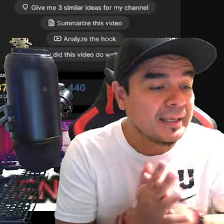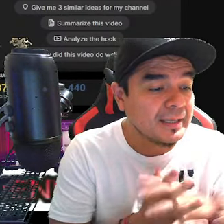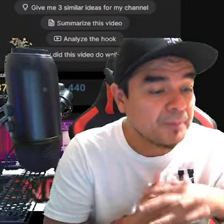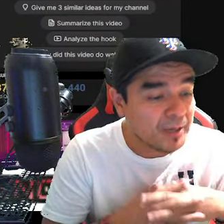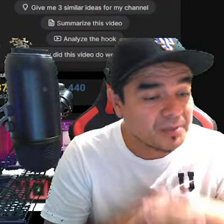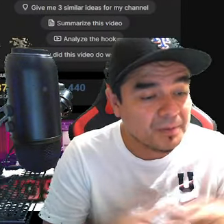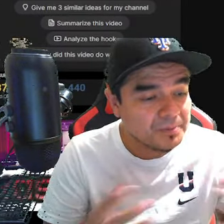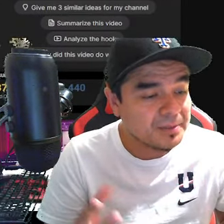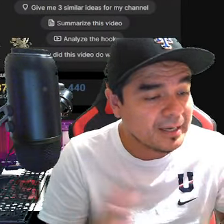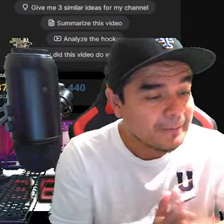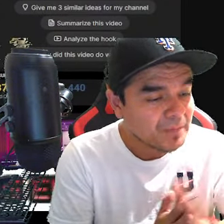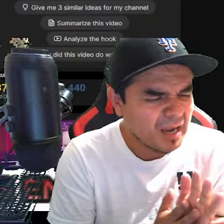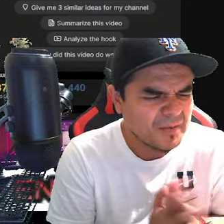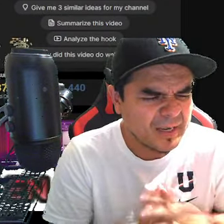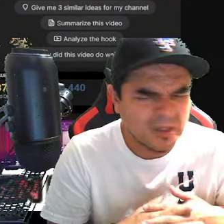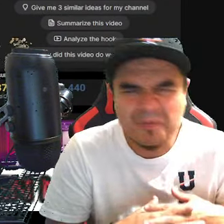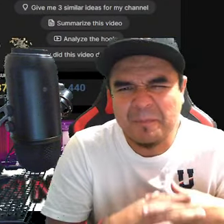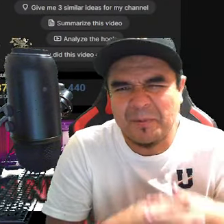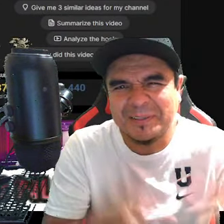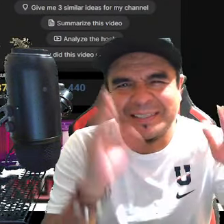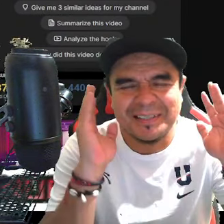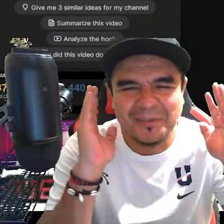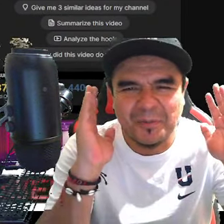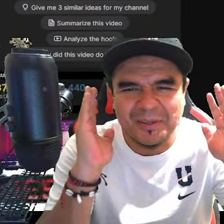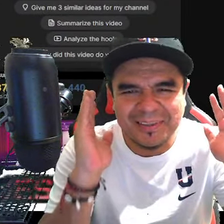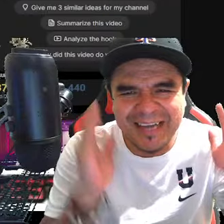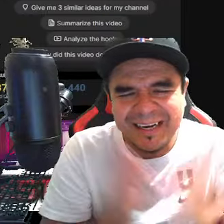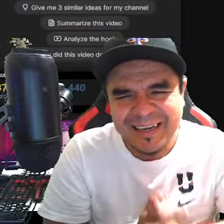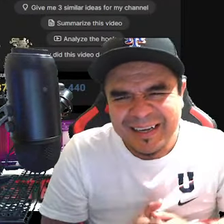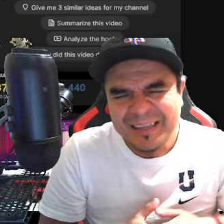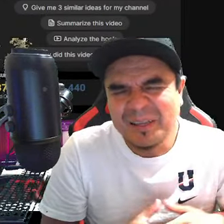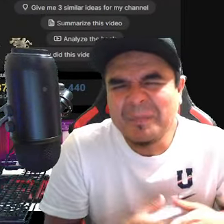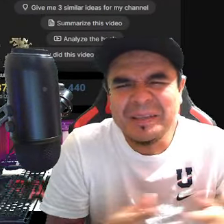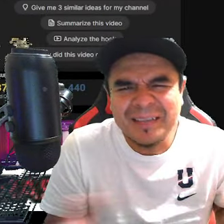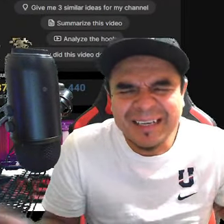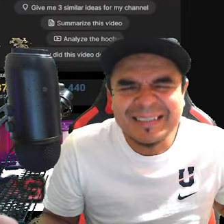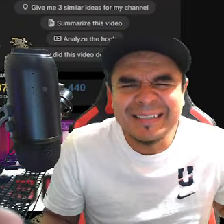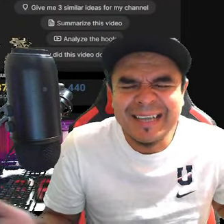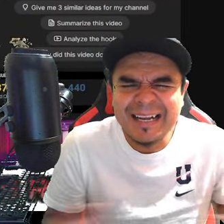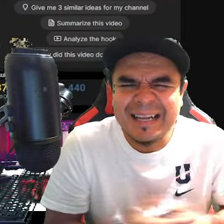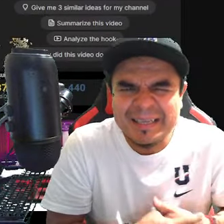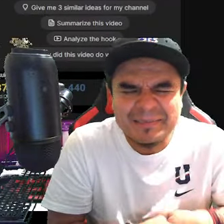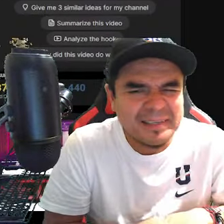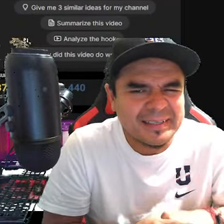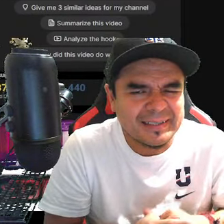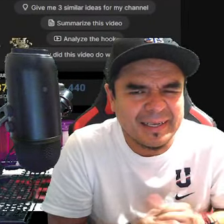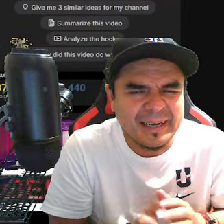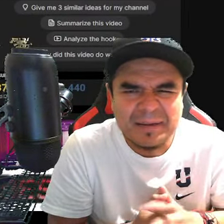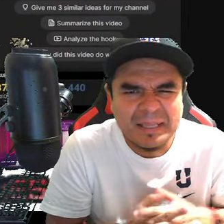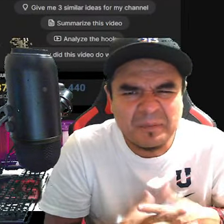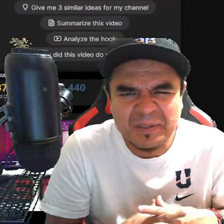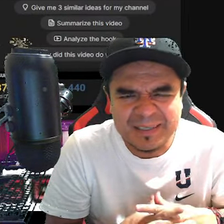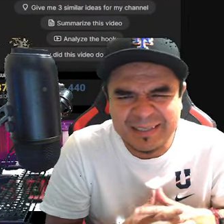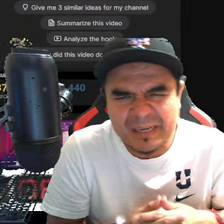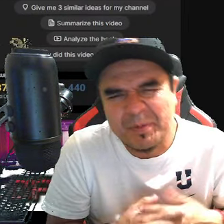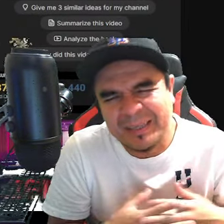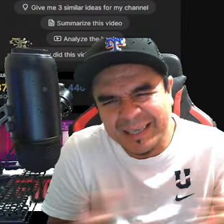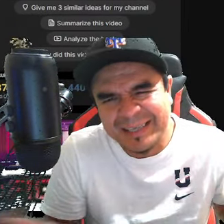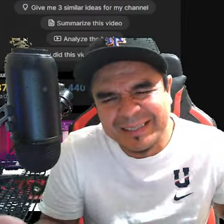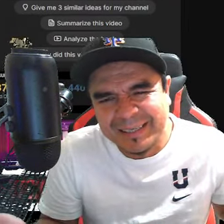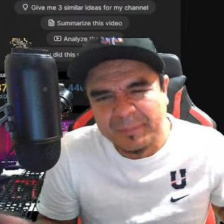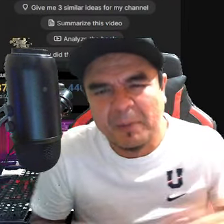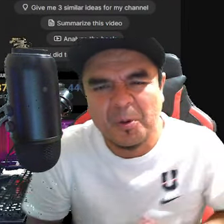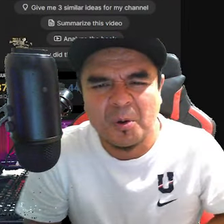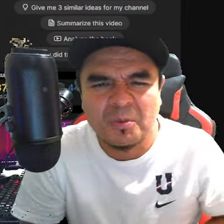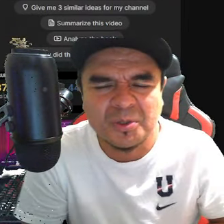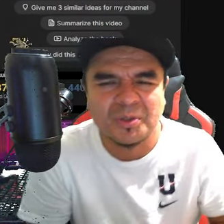importan y por eso vamos a estar afuera. No me importa si no puedo entrar. No me interesa entrar. La verdad no me interesa entrar porque ya